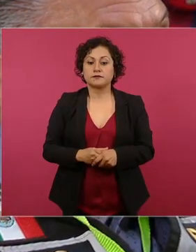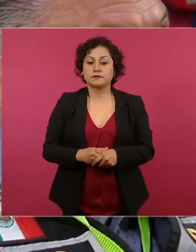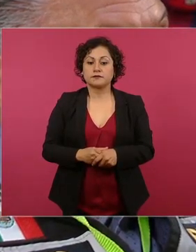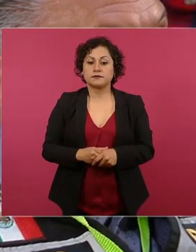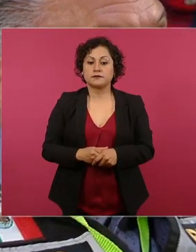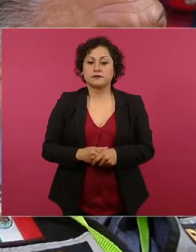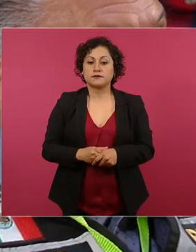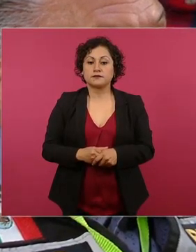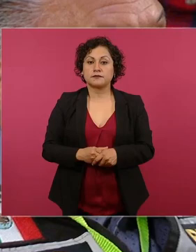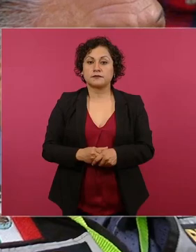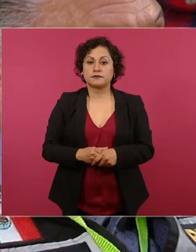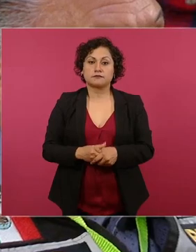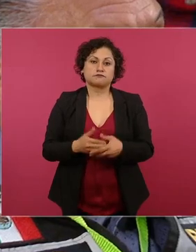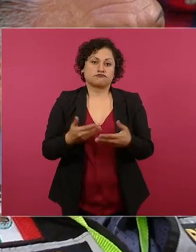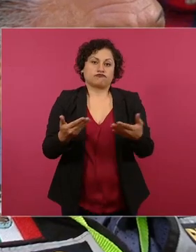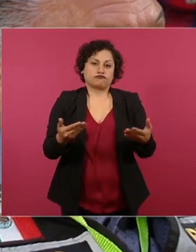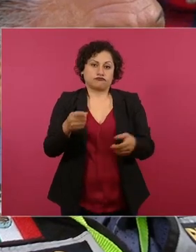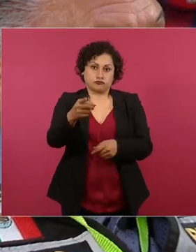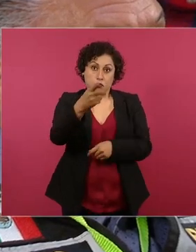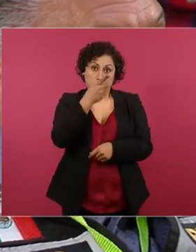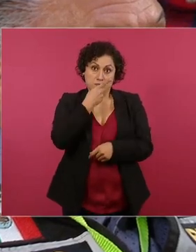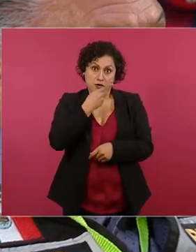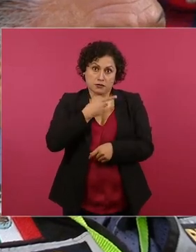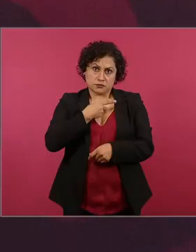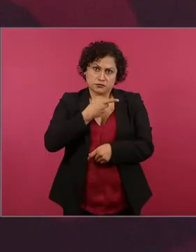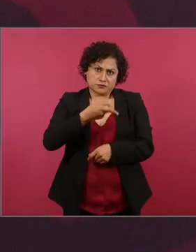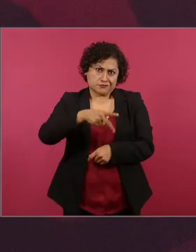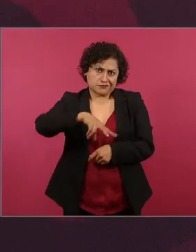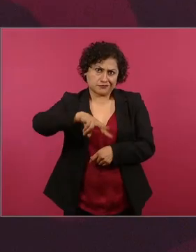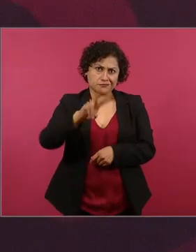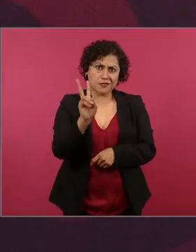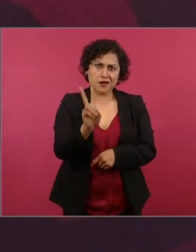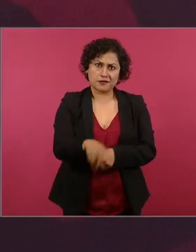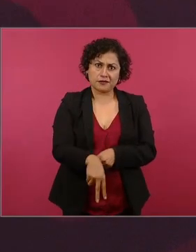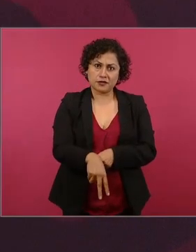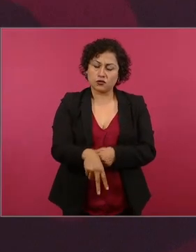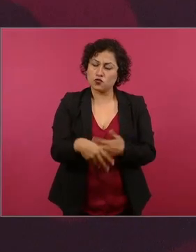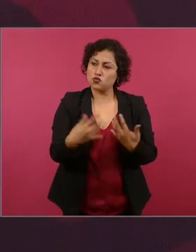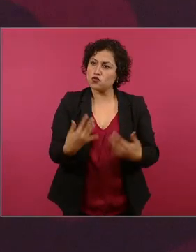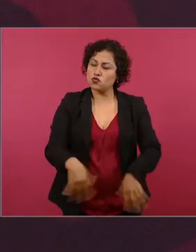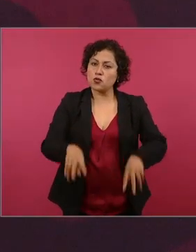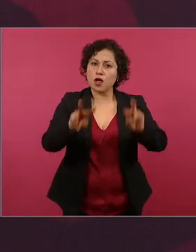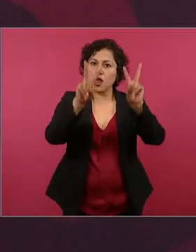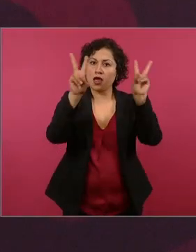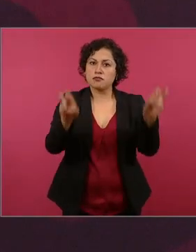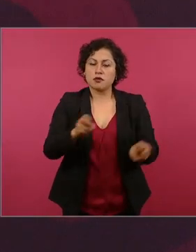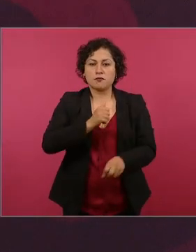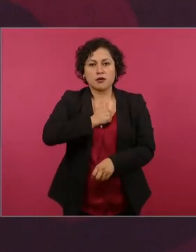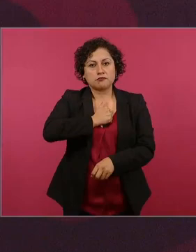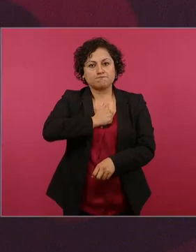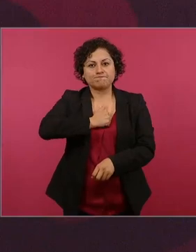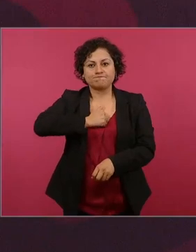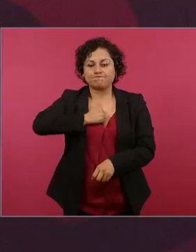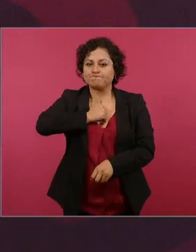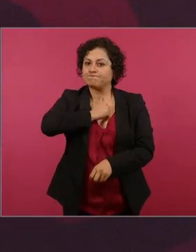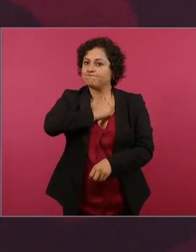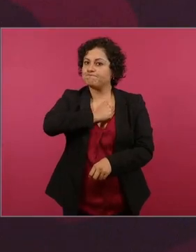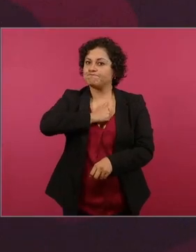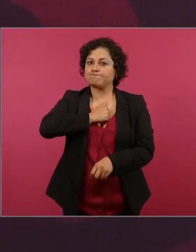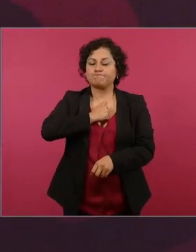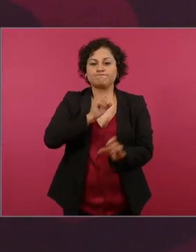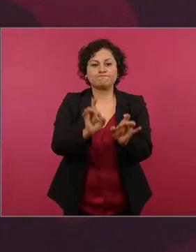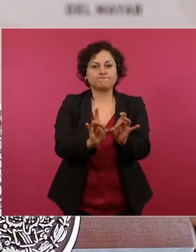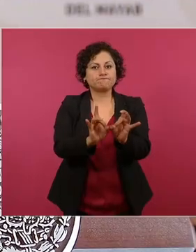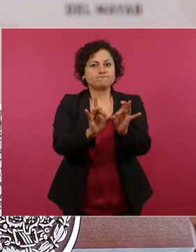Y sí, es cierto lo que tú dices, es muy lamentable lo de los